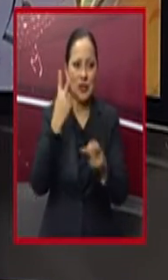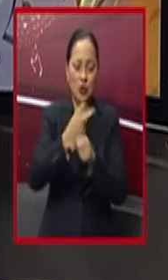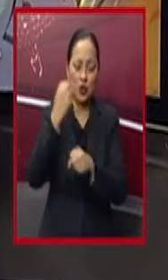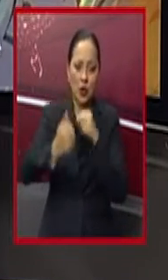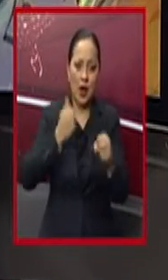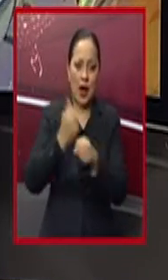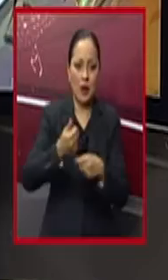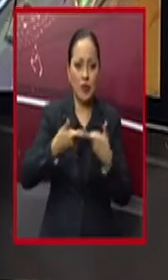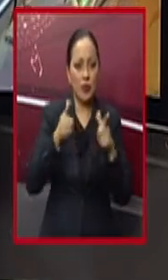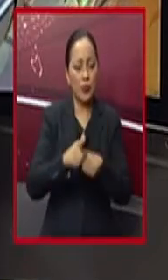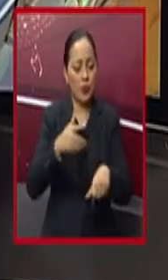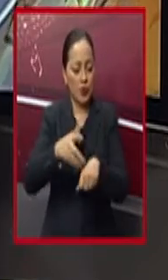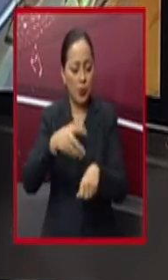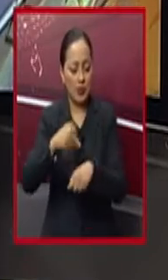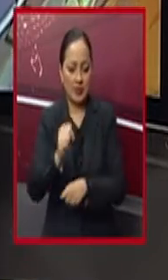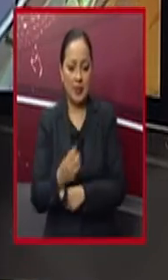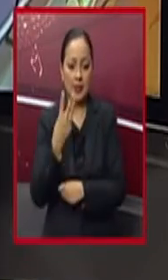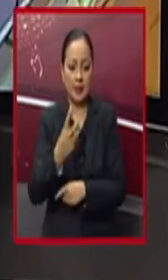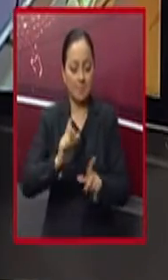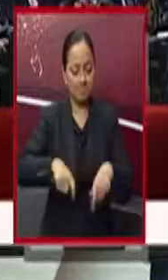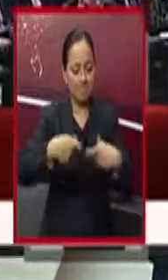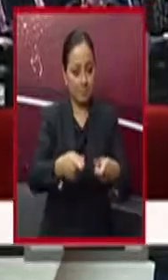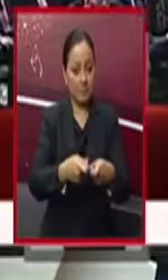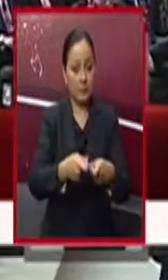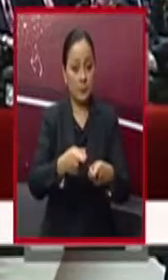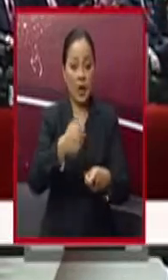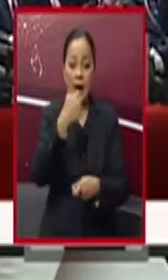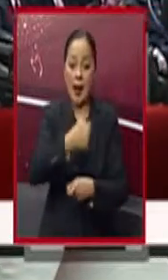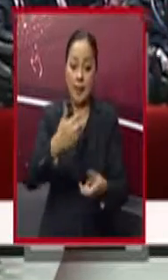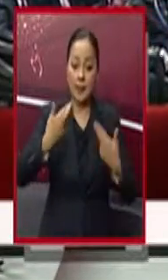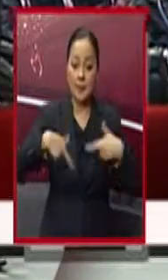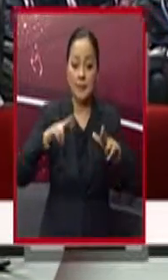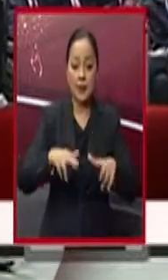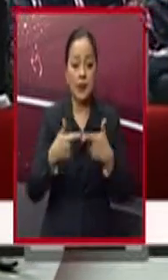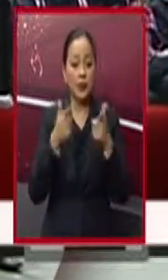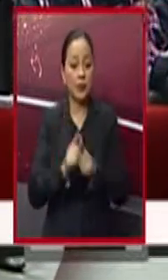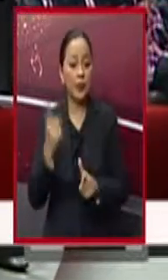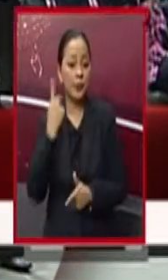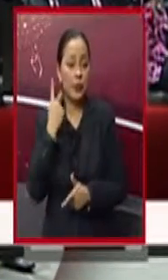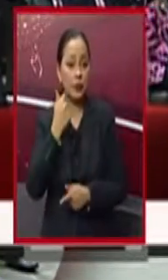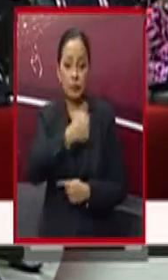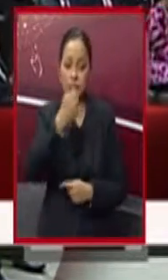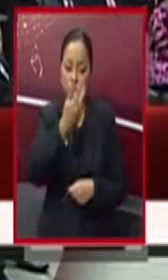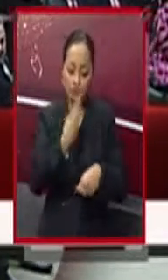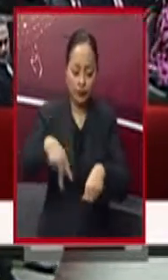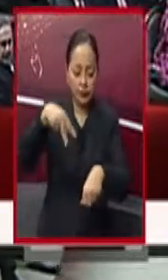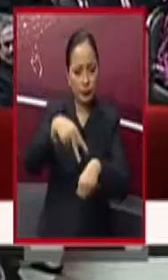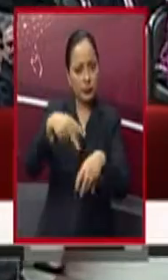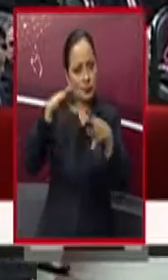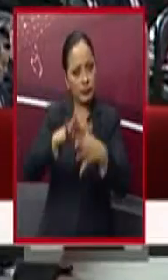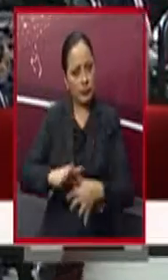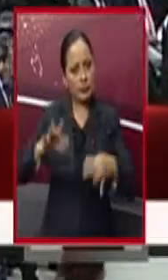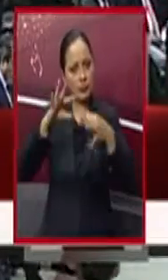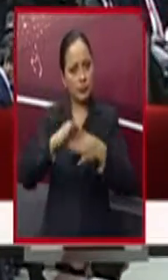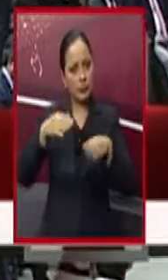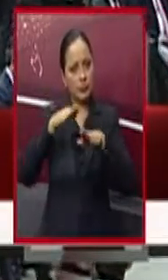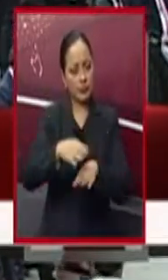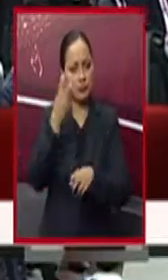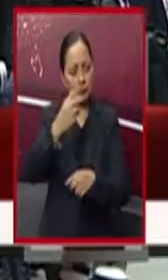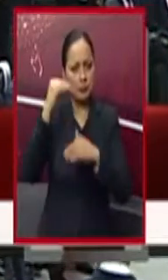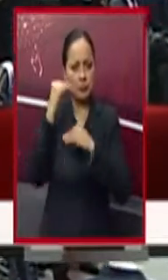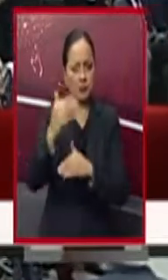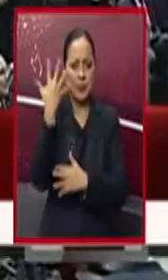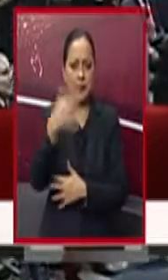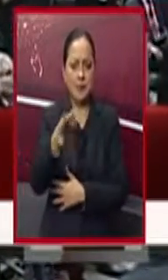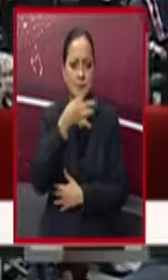de la 63ª legislatura. Cada uno de los representantes de los grupos parlamentarios subió a tribuna para hacer uso de la palabra hasta por